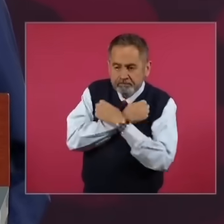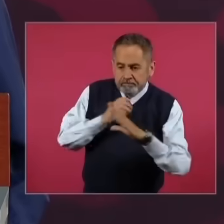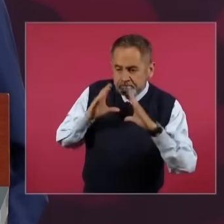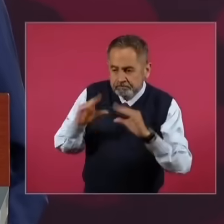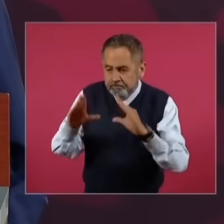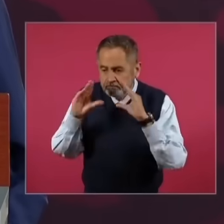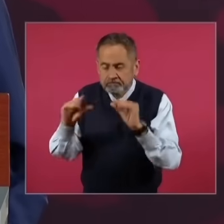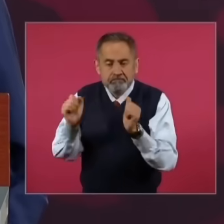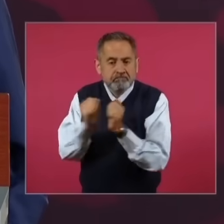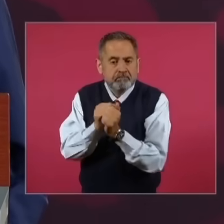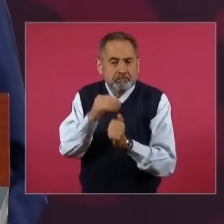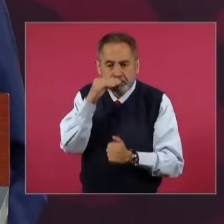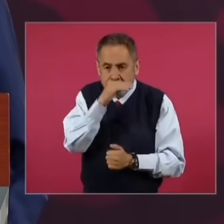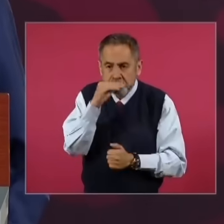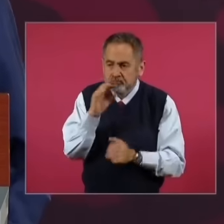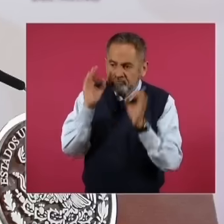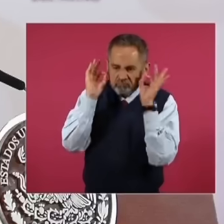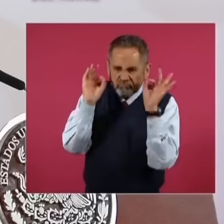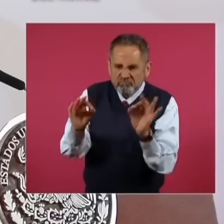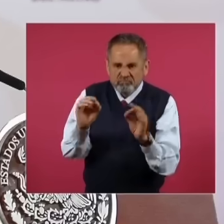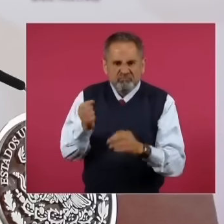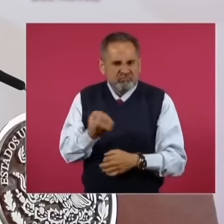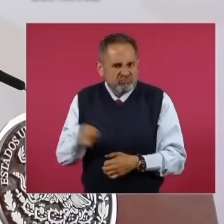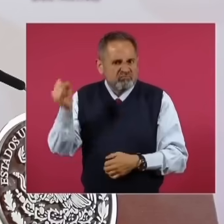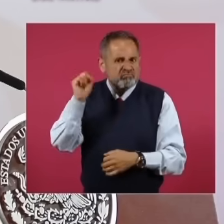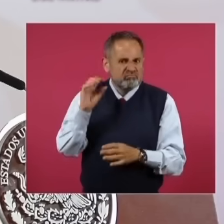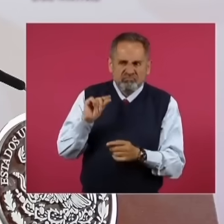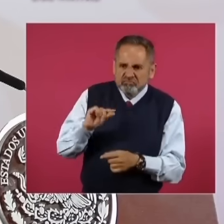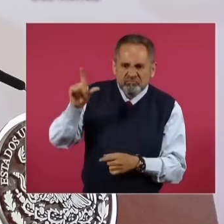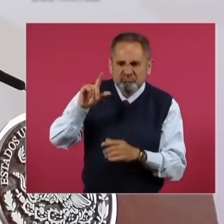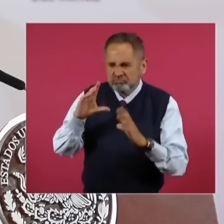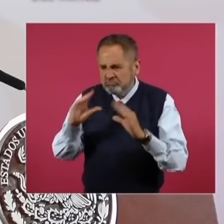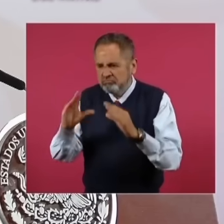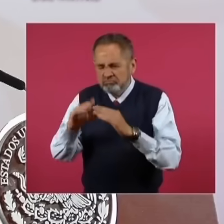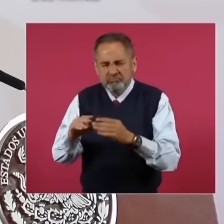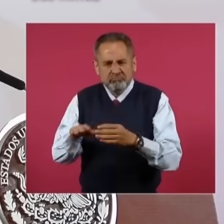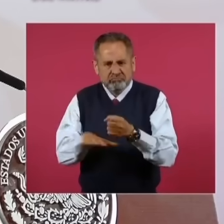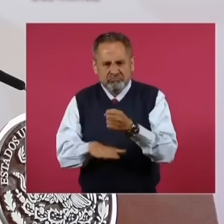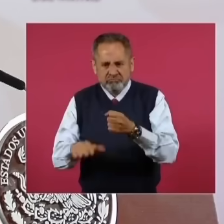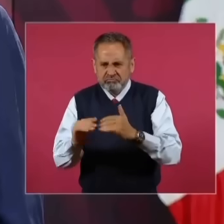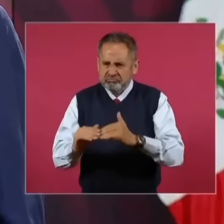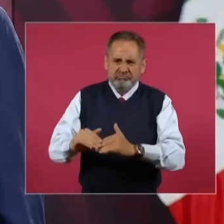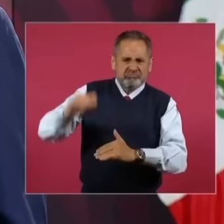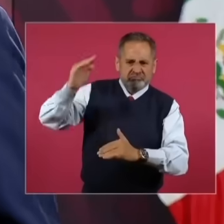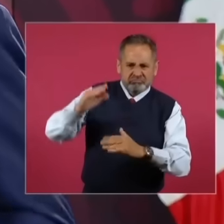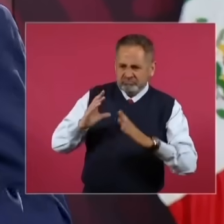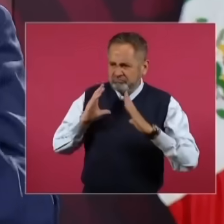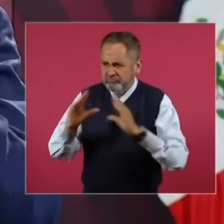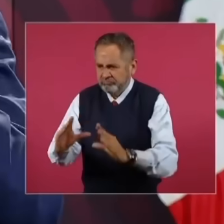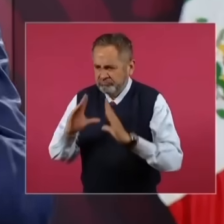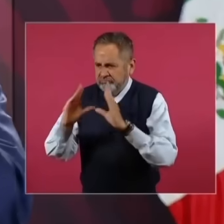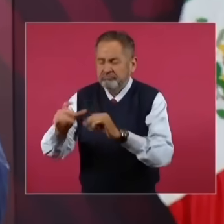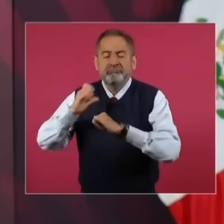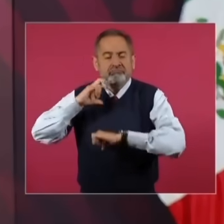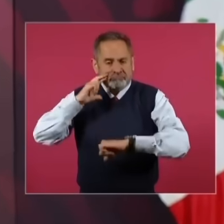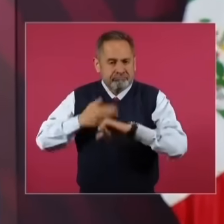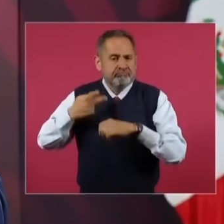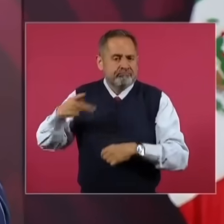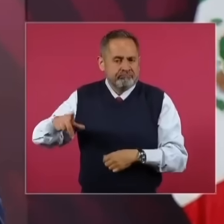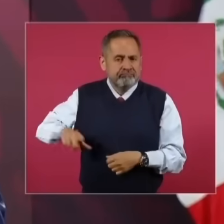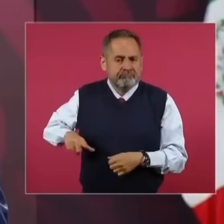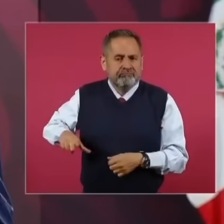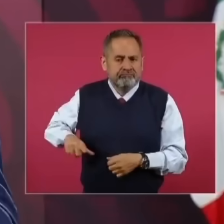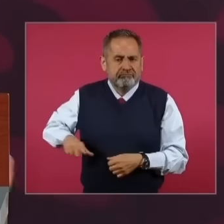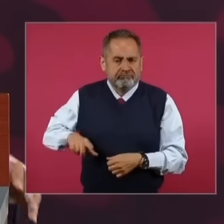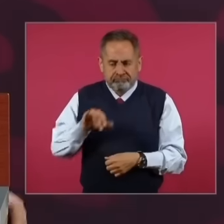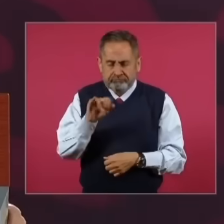reprobándolo en seguridad, 47% dice que es el principal problema, que hay que hacerlo, ahí ya sube, pero